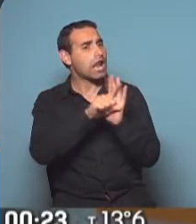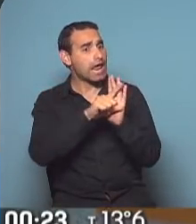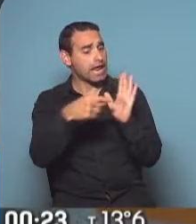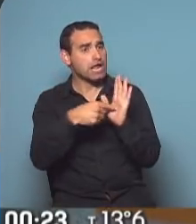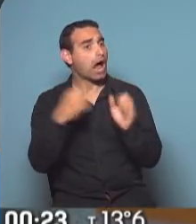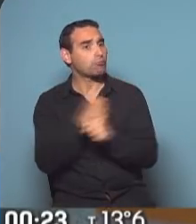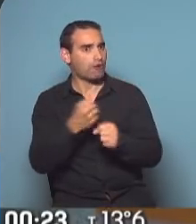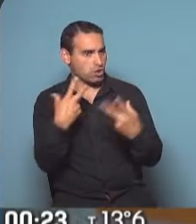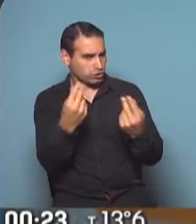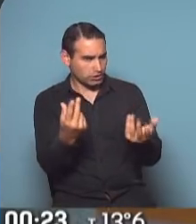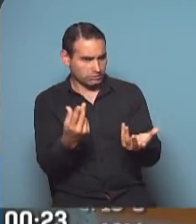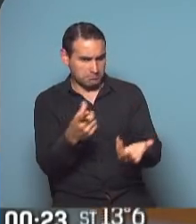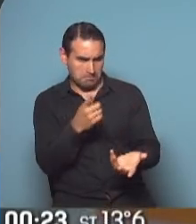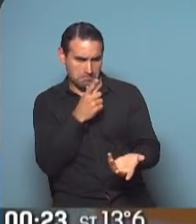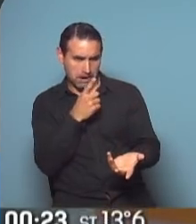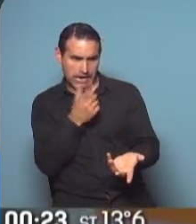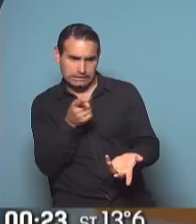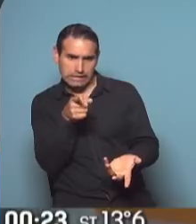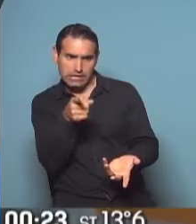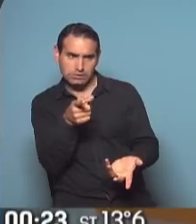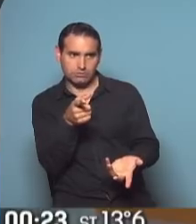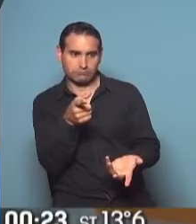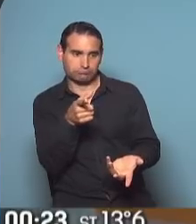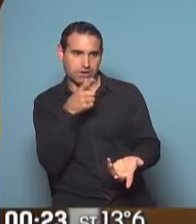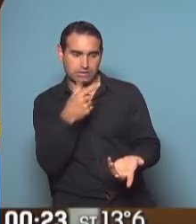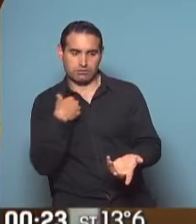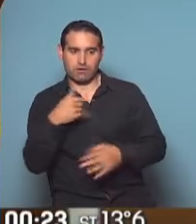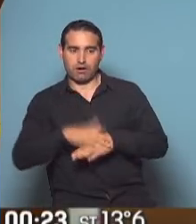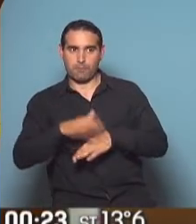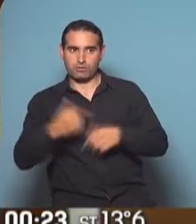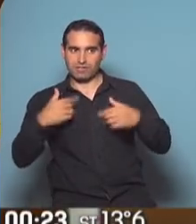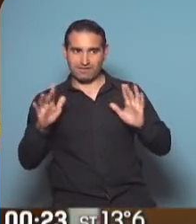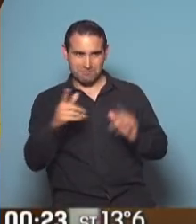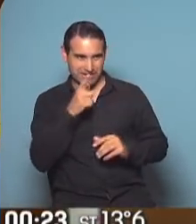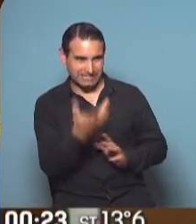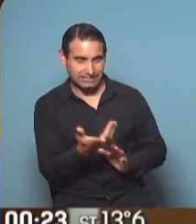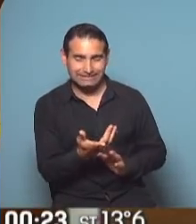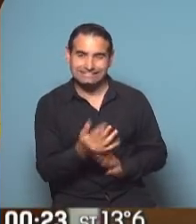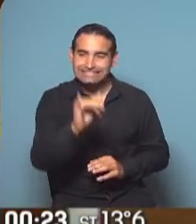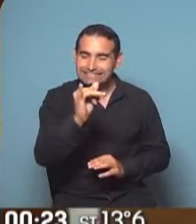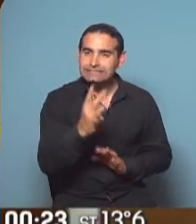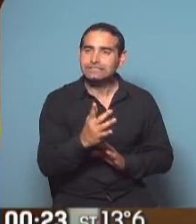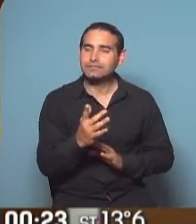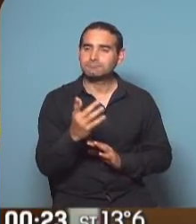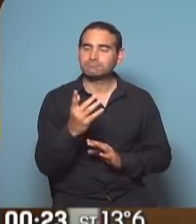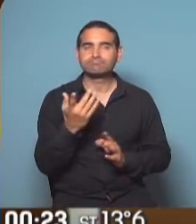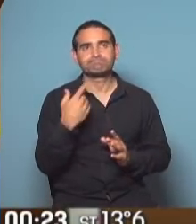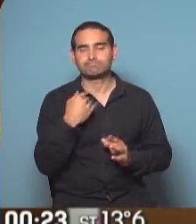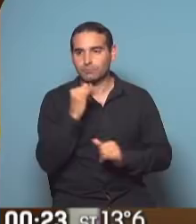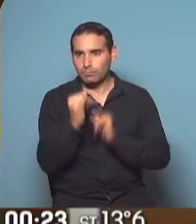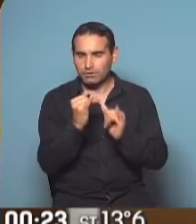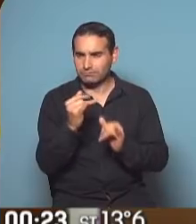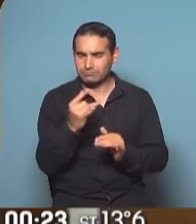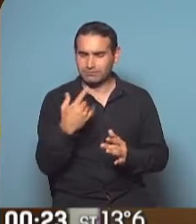ésta parecería que ellos casi se están y una de las cosas que de alguna manera es